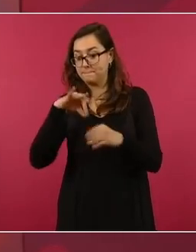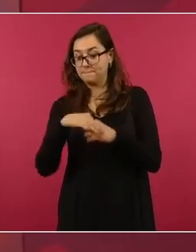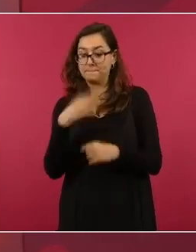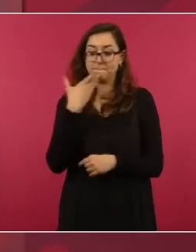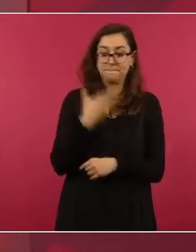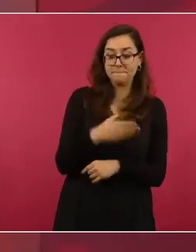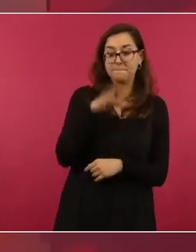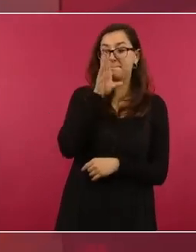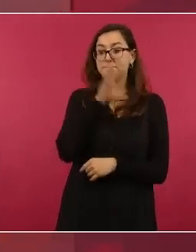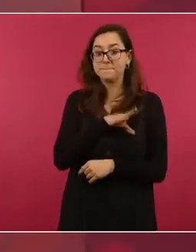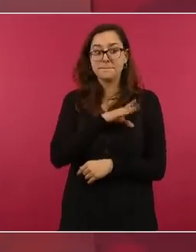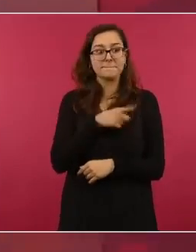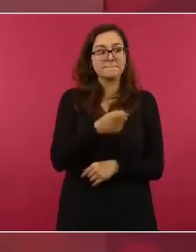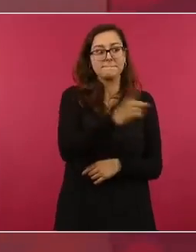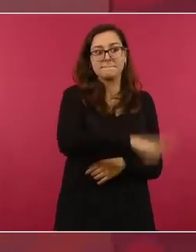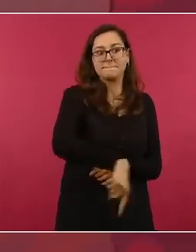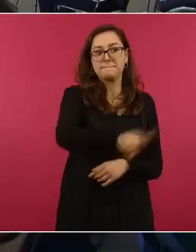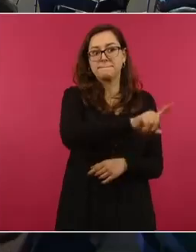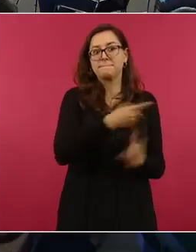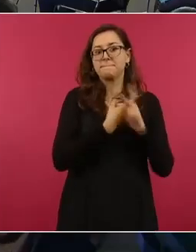Porque